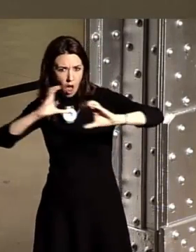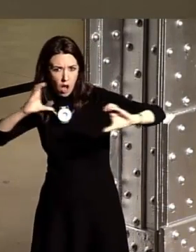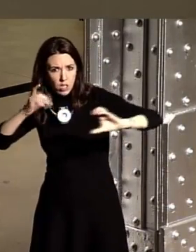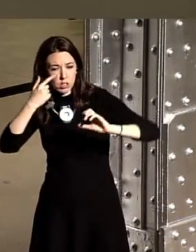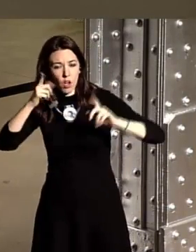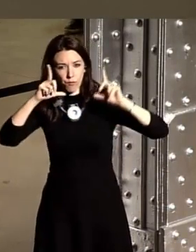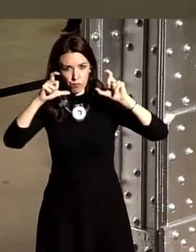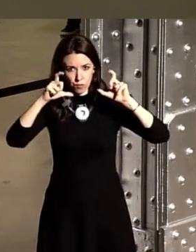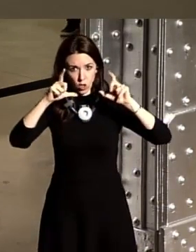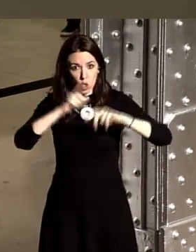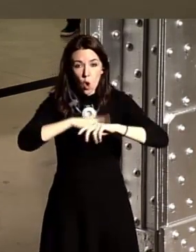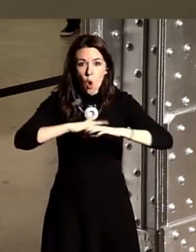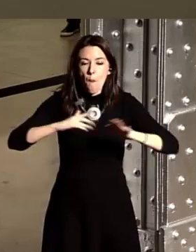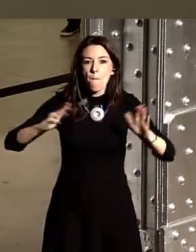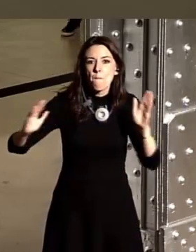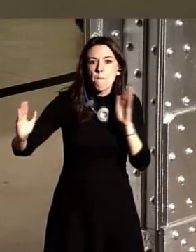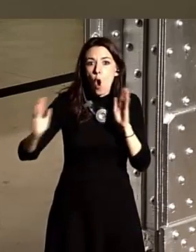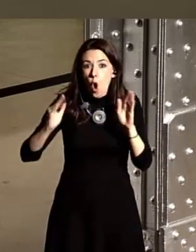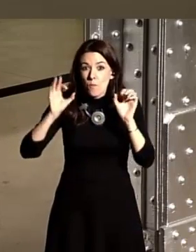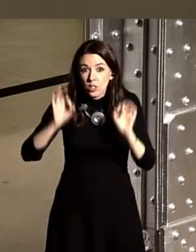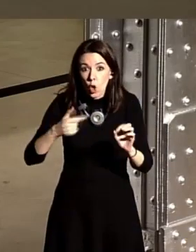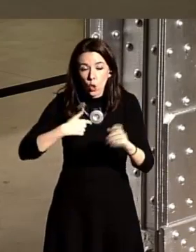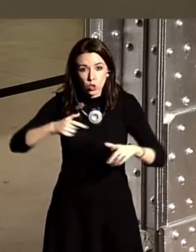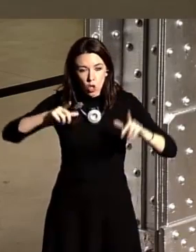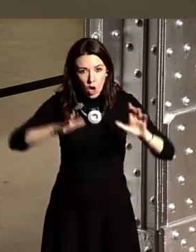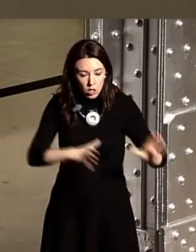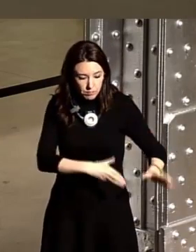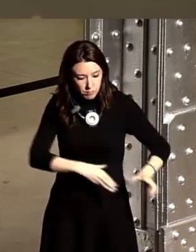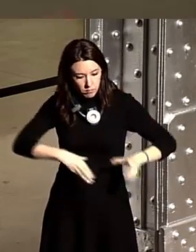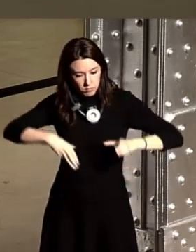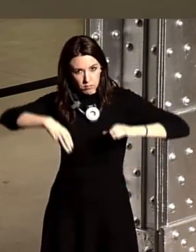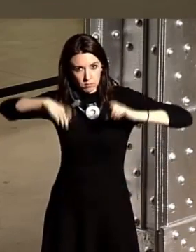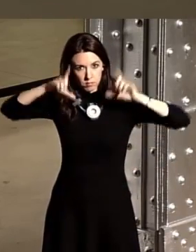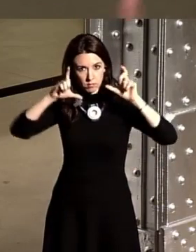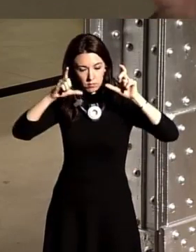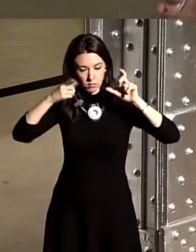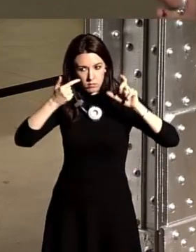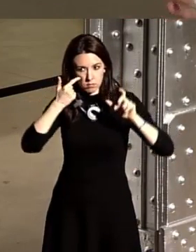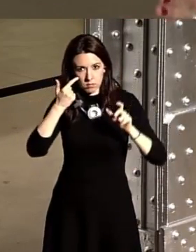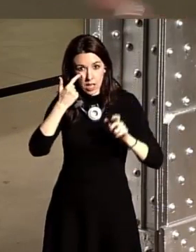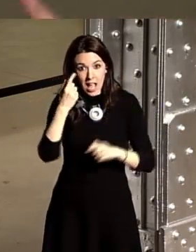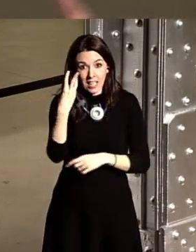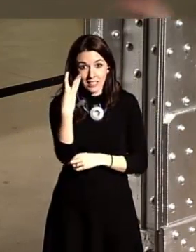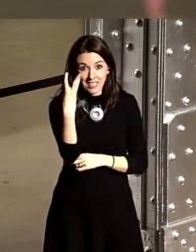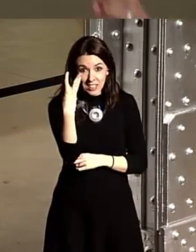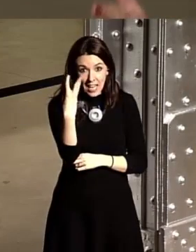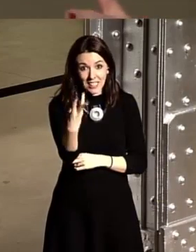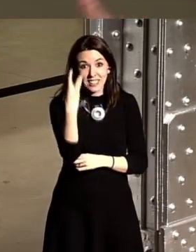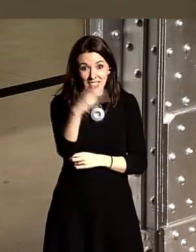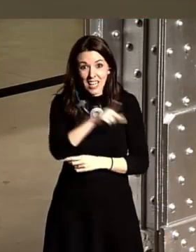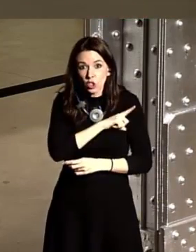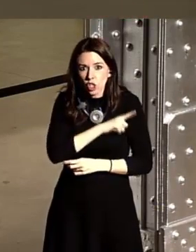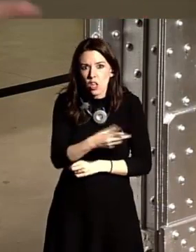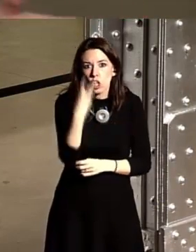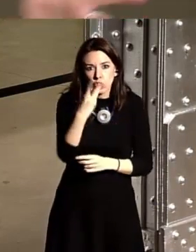fotos. En un momento en cual sacaba la cámara, me di cuenta que tres soldados con